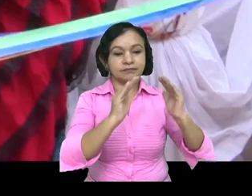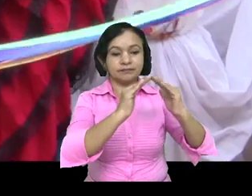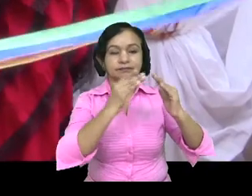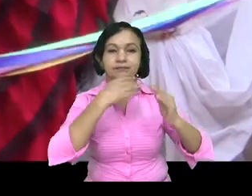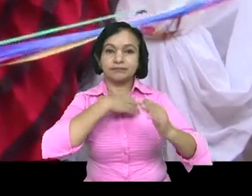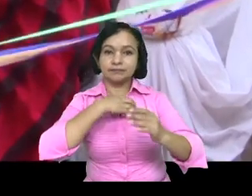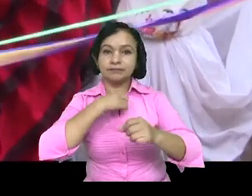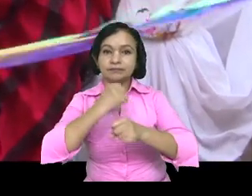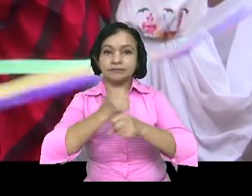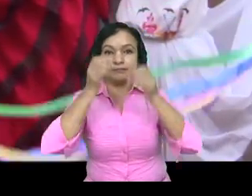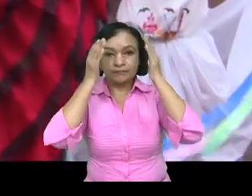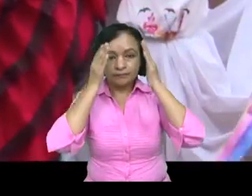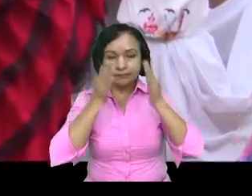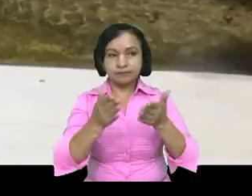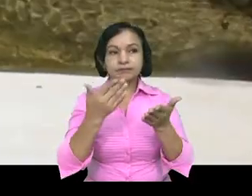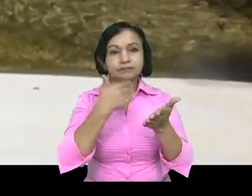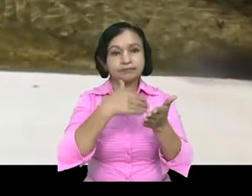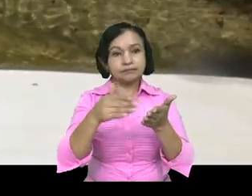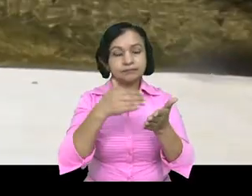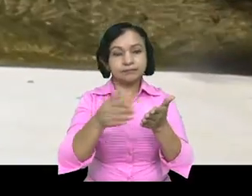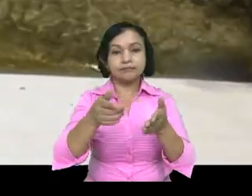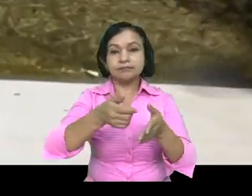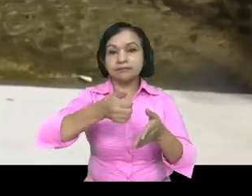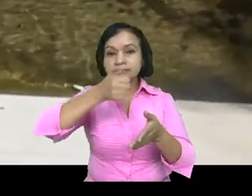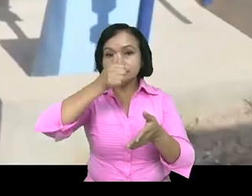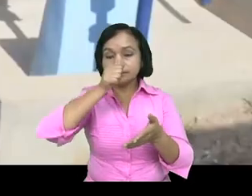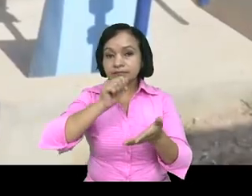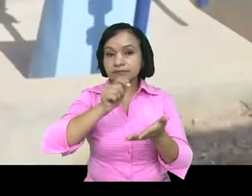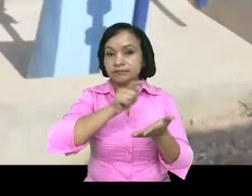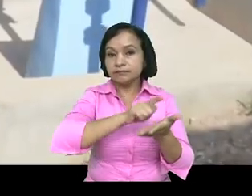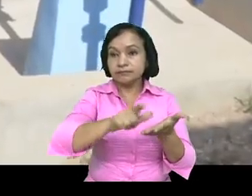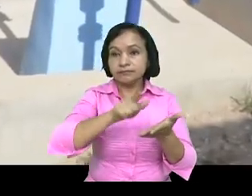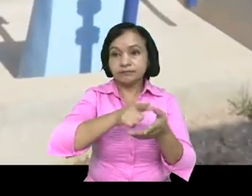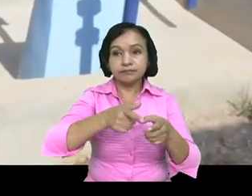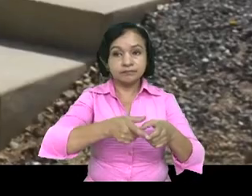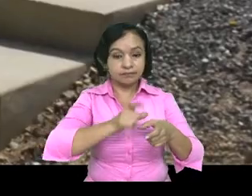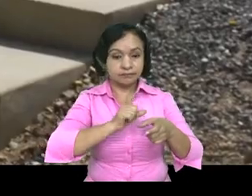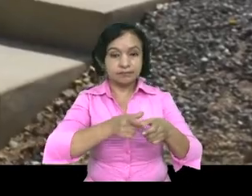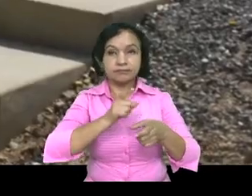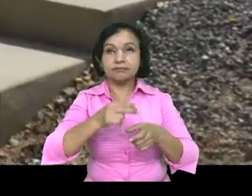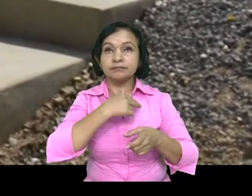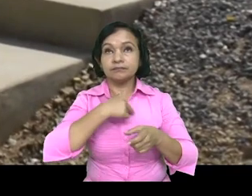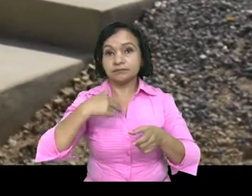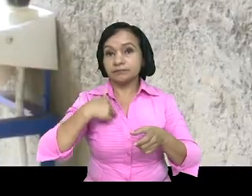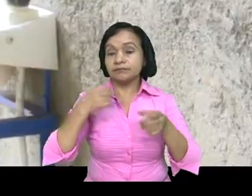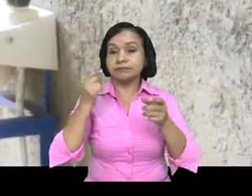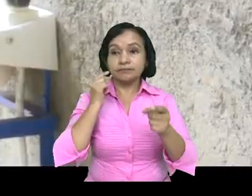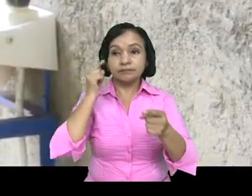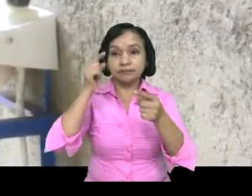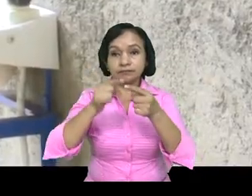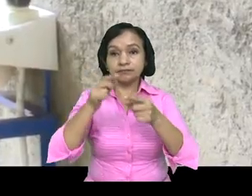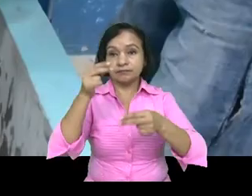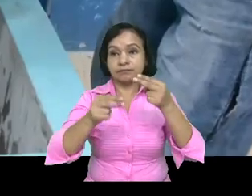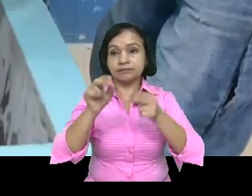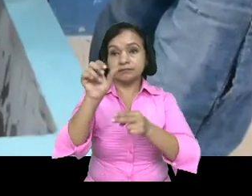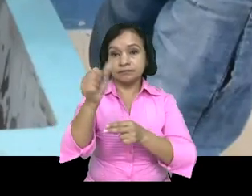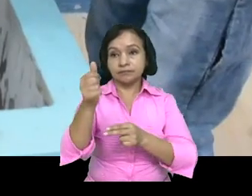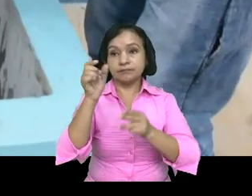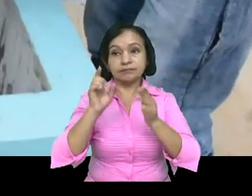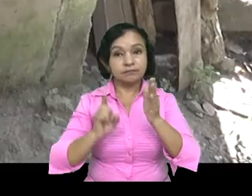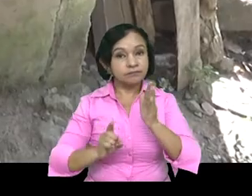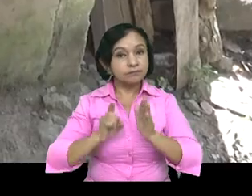hogar. Garantizar el acceso al agua potable y saneamiento es una acción que también está en concordancia con el Objetivo 6 de Desarrollo